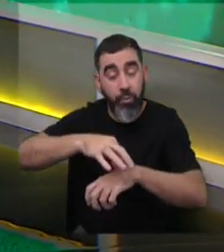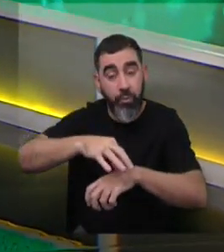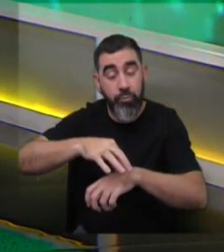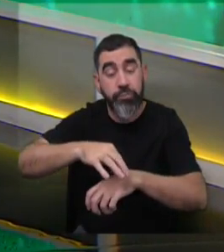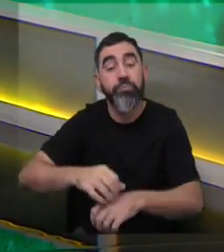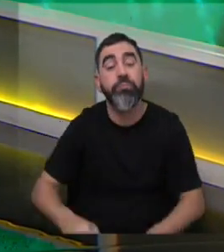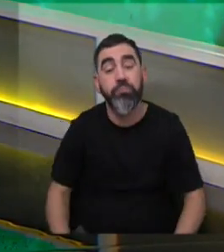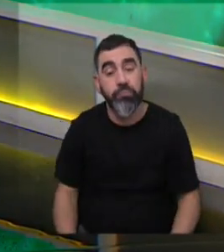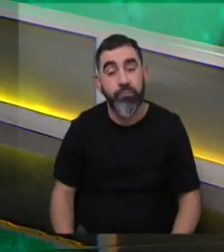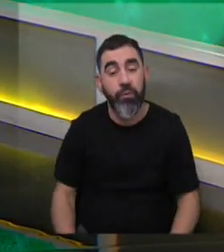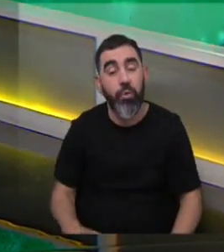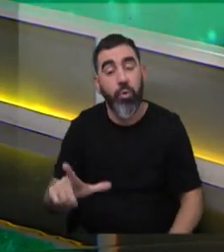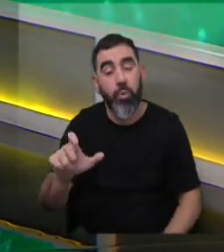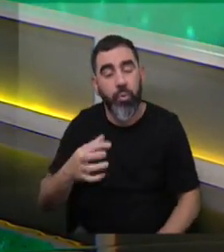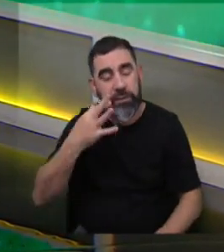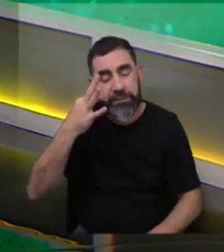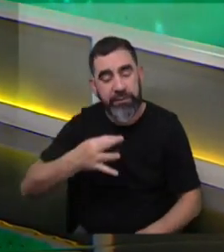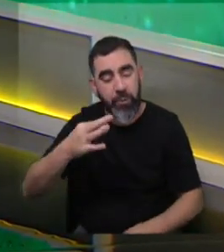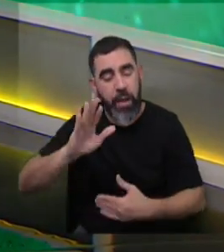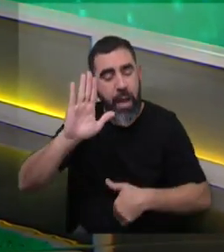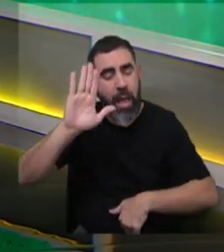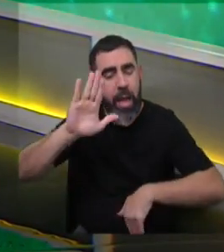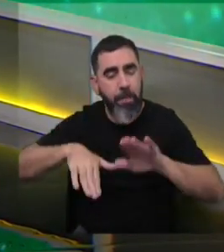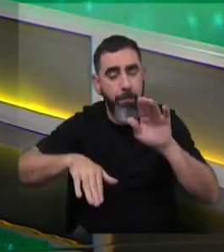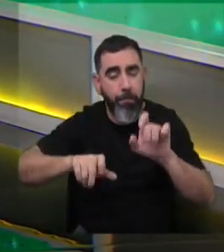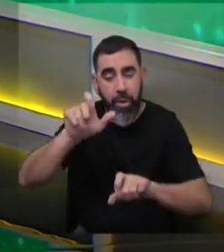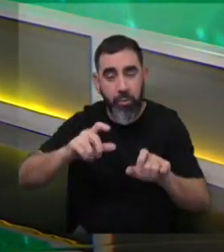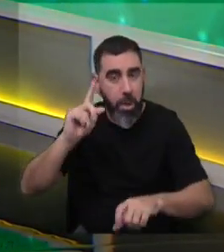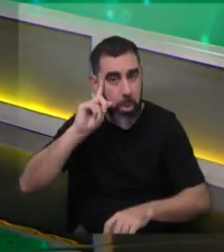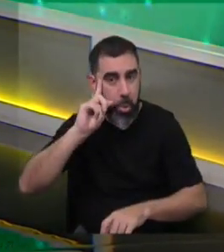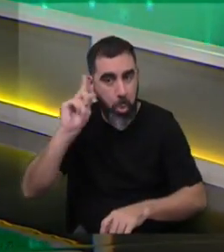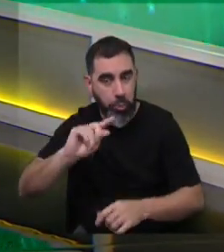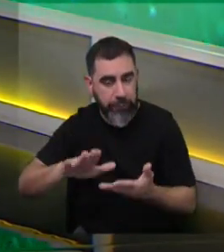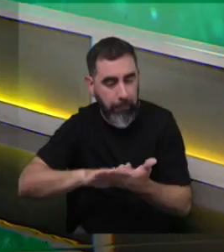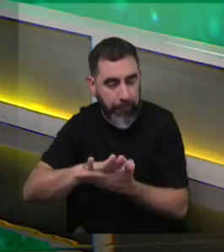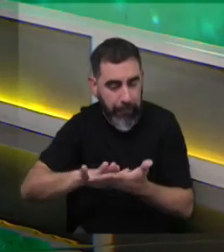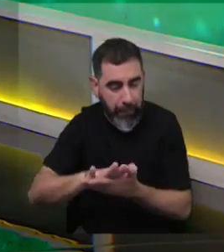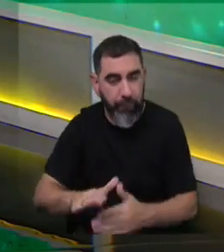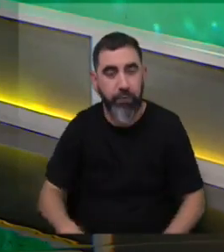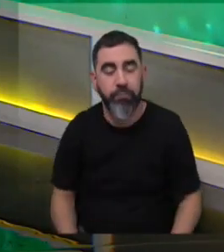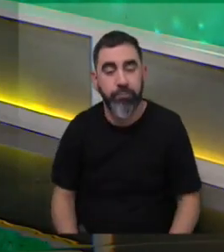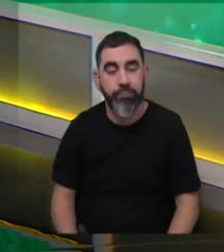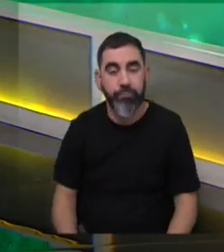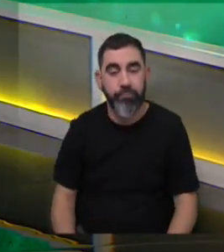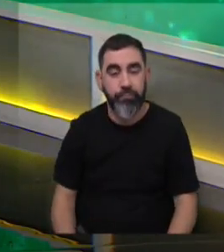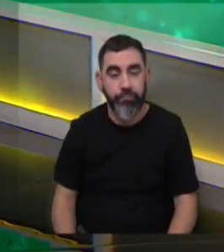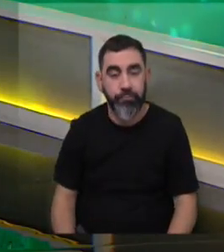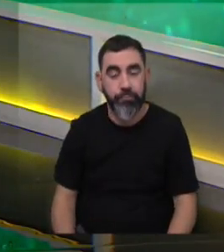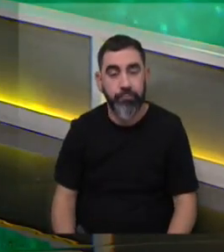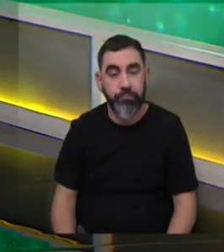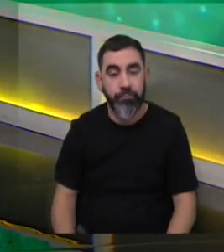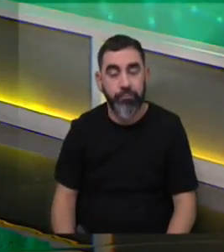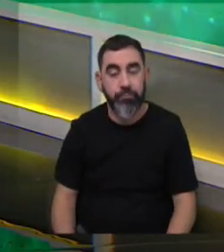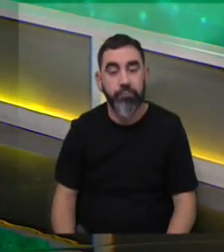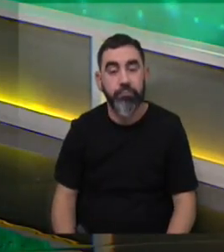placentas, claramente estoy seguro que la enorme mayoría de nosotros no conocíamos casi nada de lo que acabamos de ver en la primera parte de